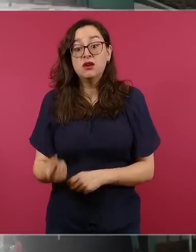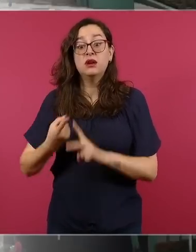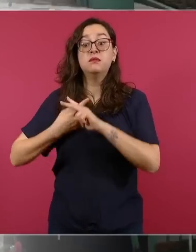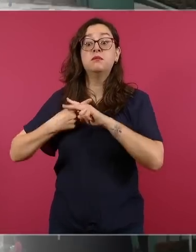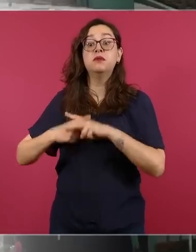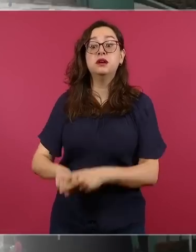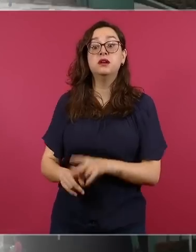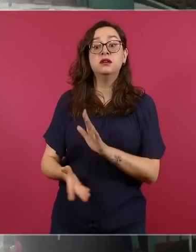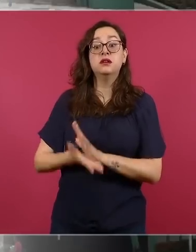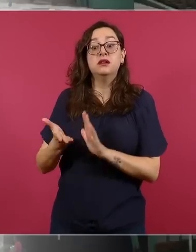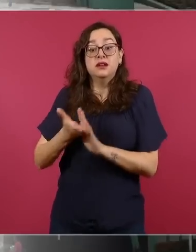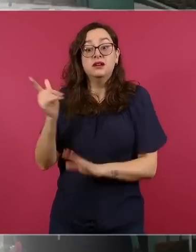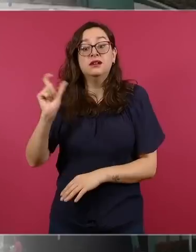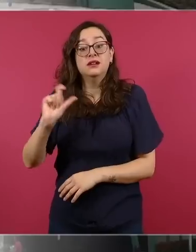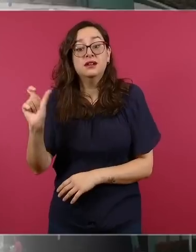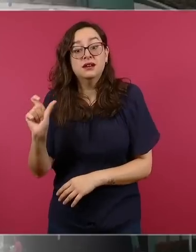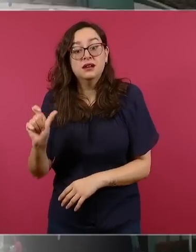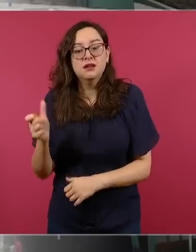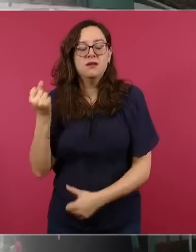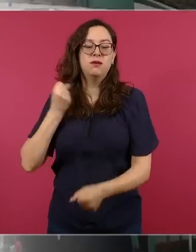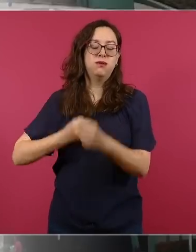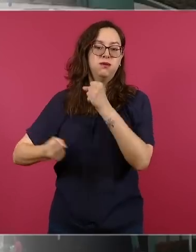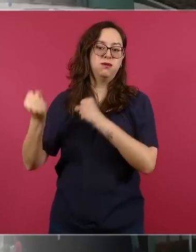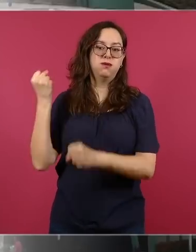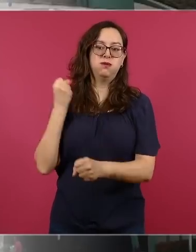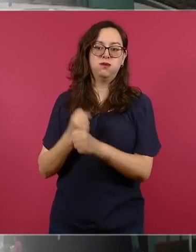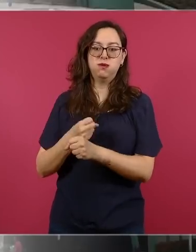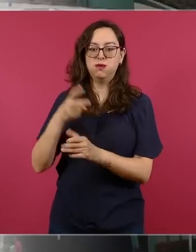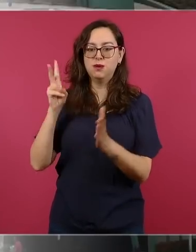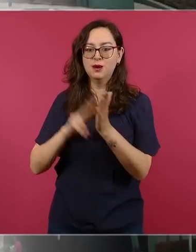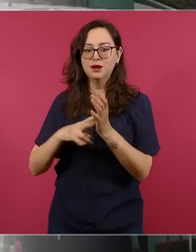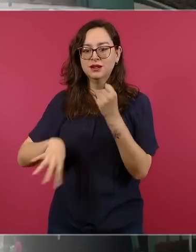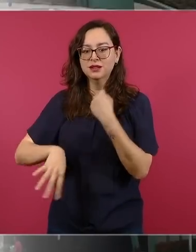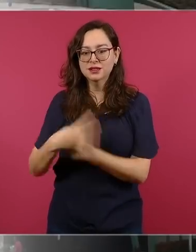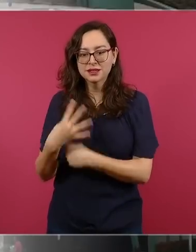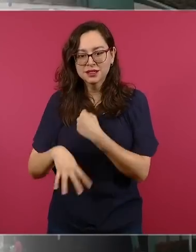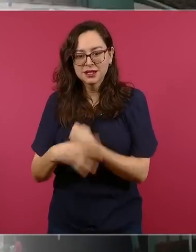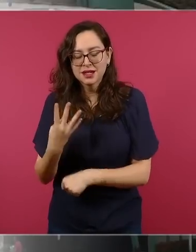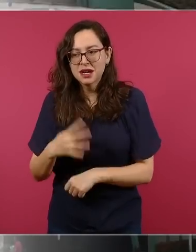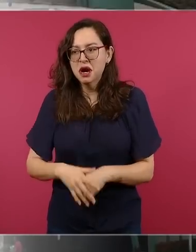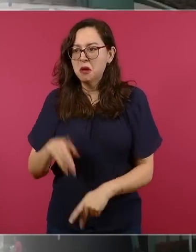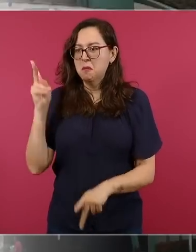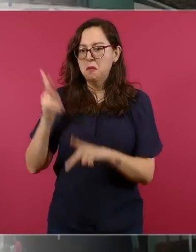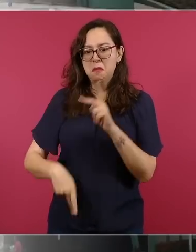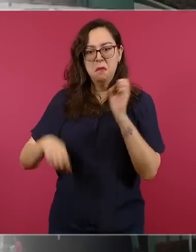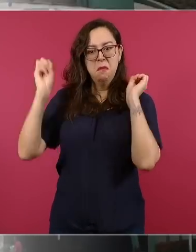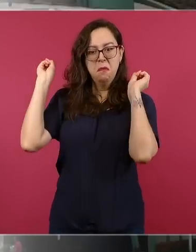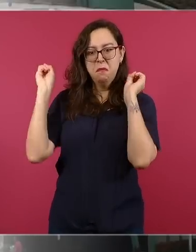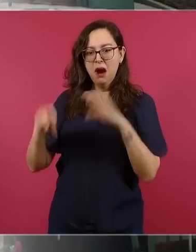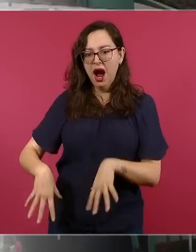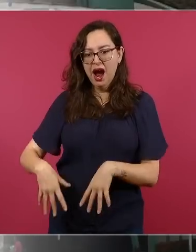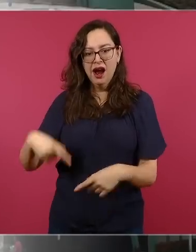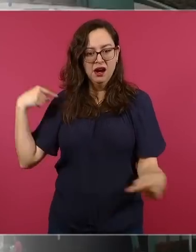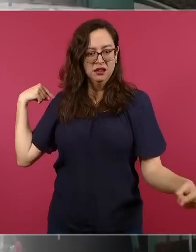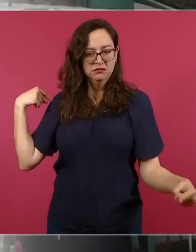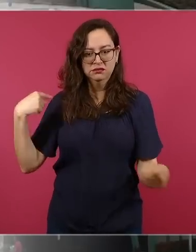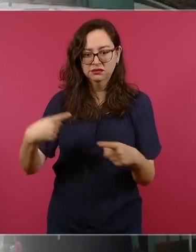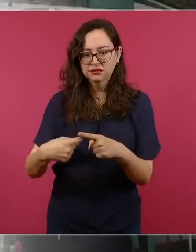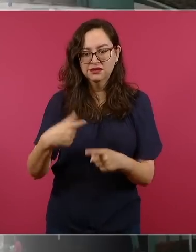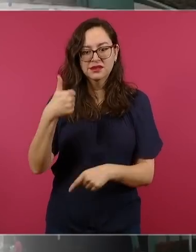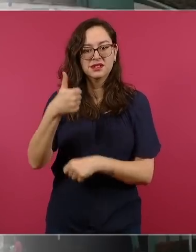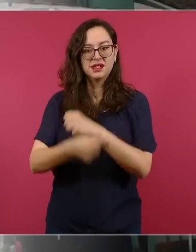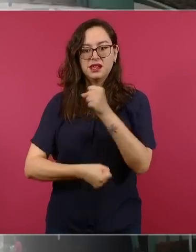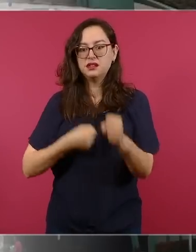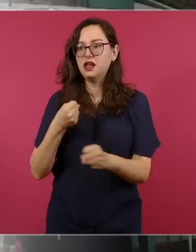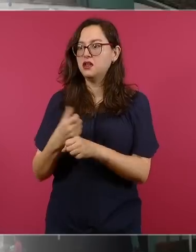2014 y también se entregó en el cambio de administración sin mayor avance. Abandonada durante 6 años, fue